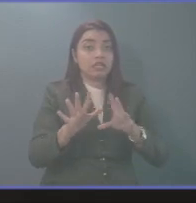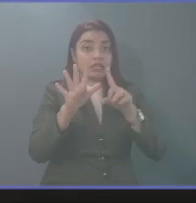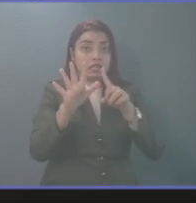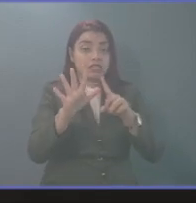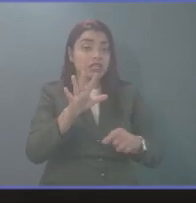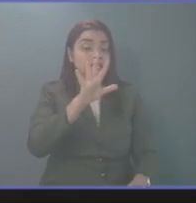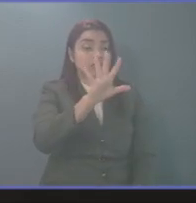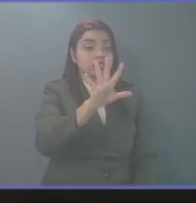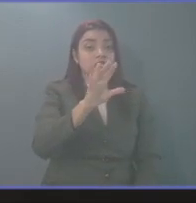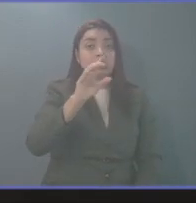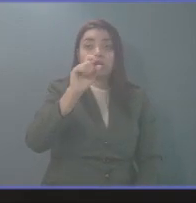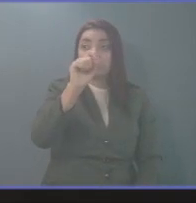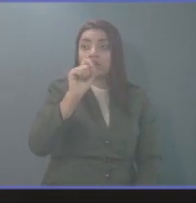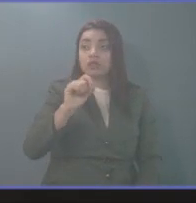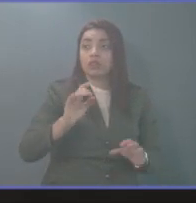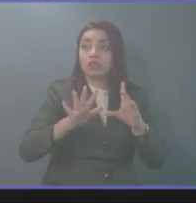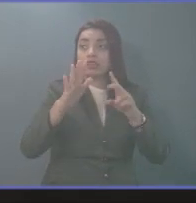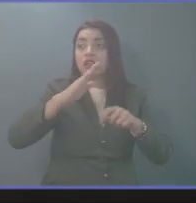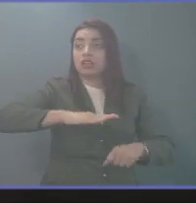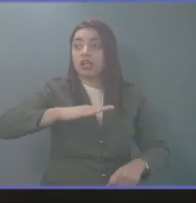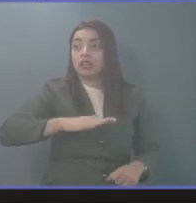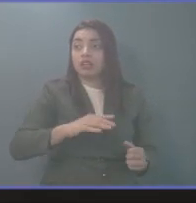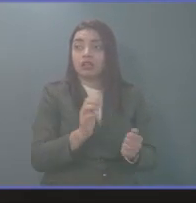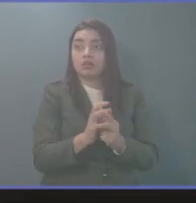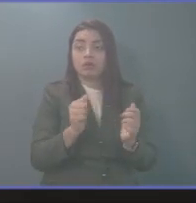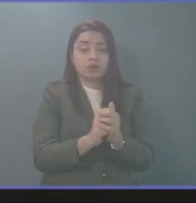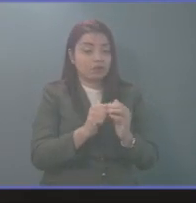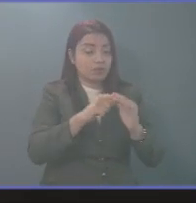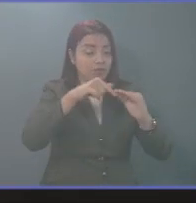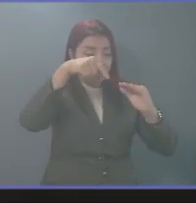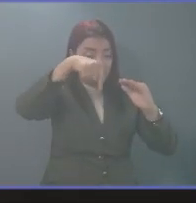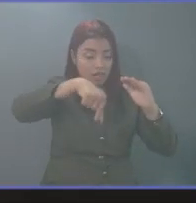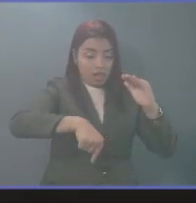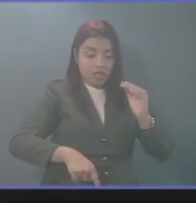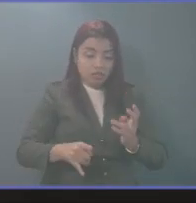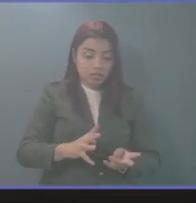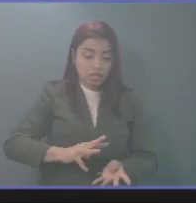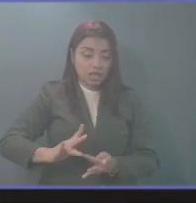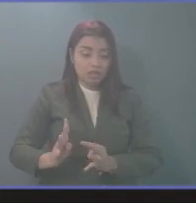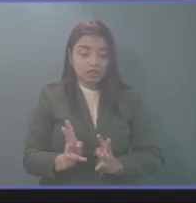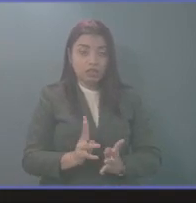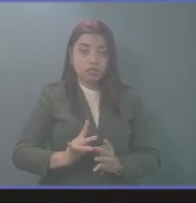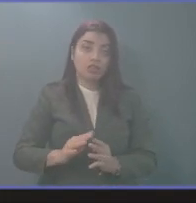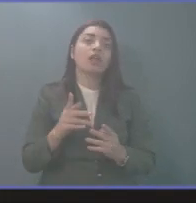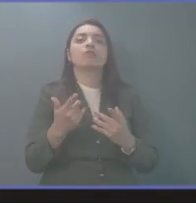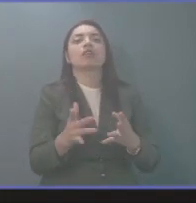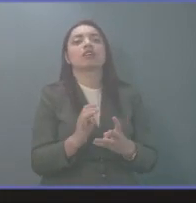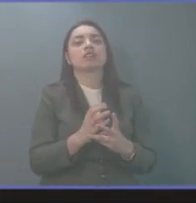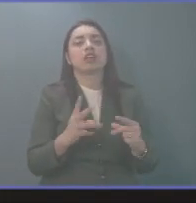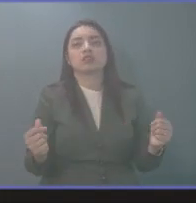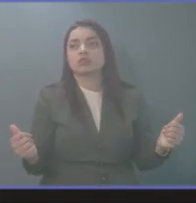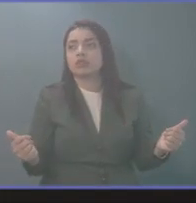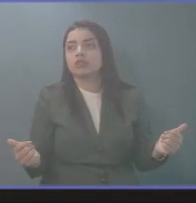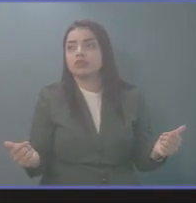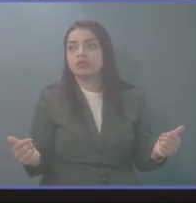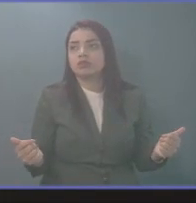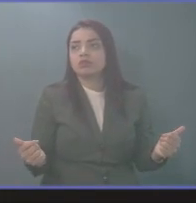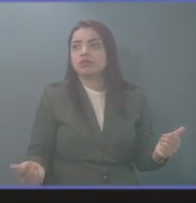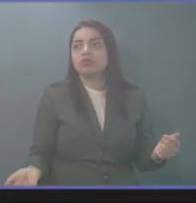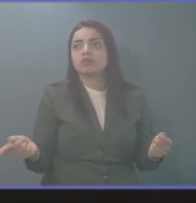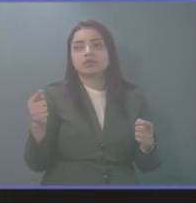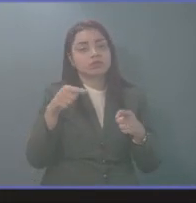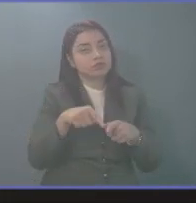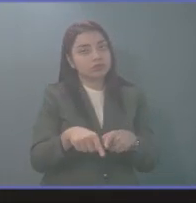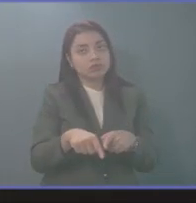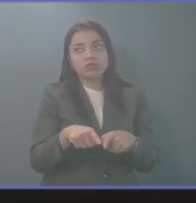5 y 16 de la tarde que el problema de las algas y del mal olor se debía a las algas y que ya había sido superado.